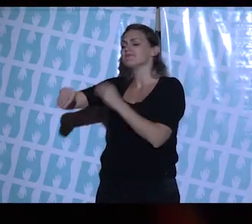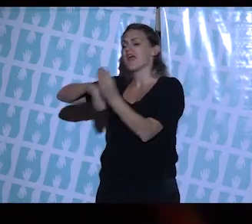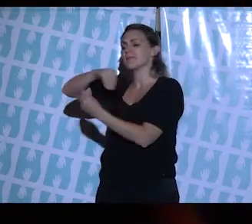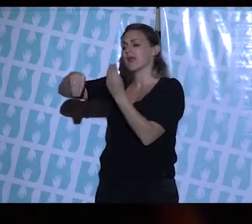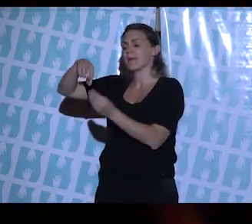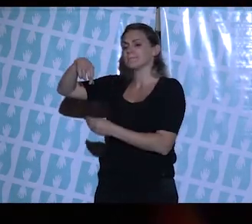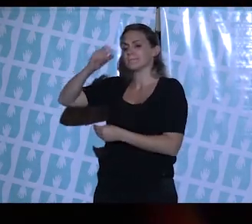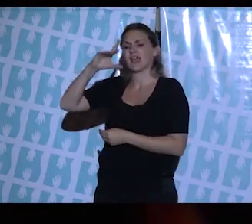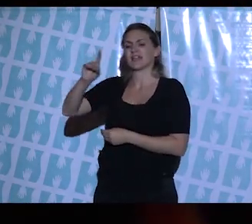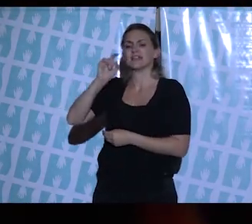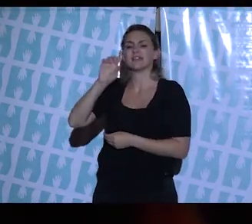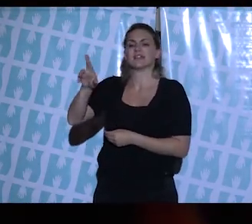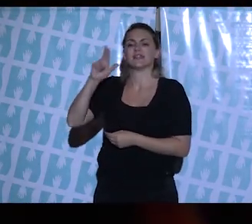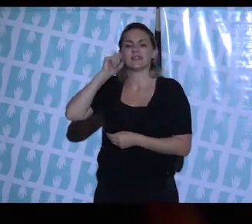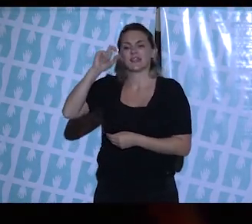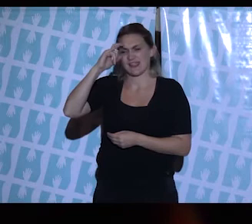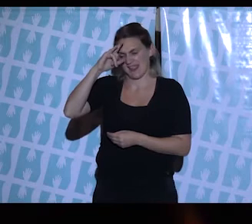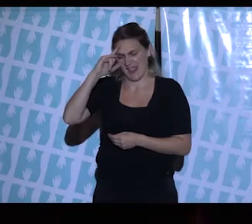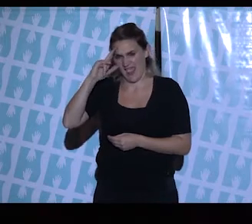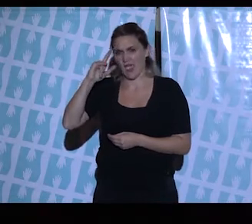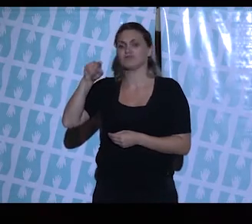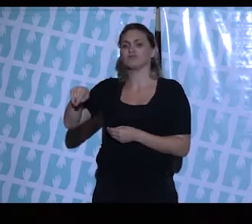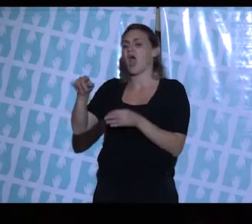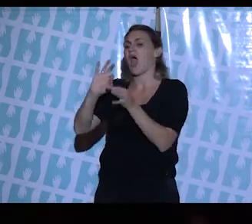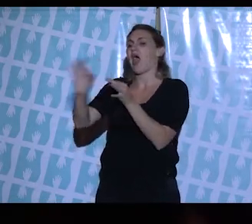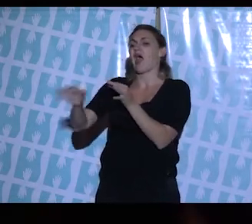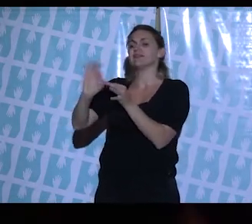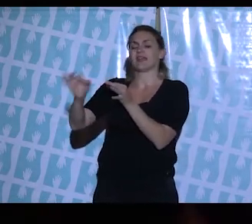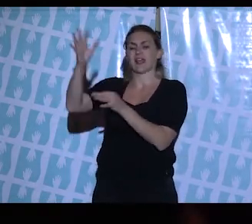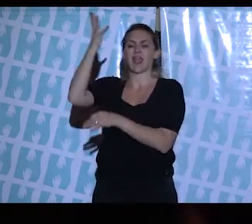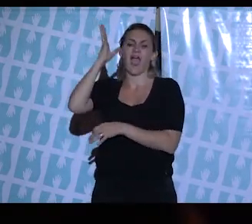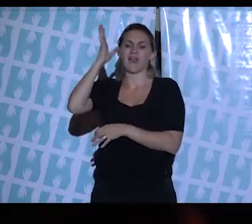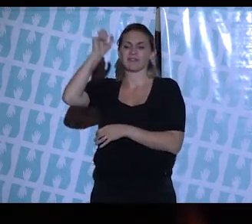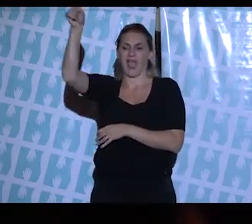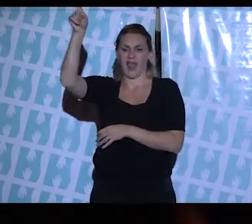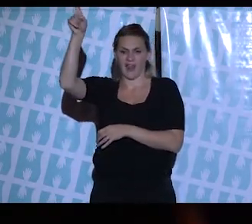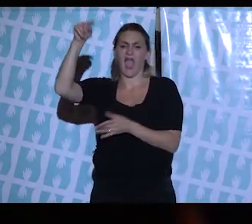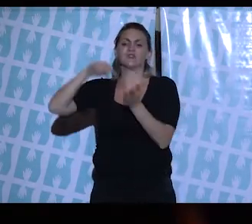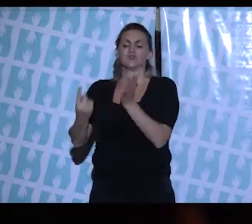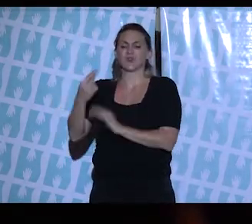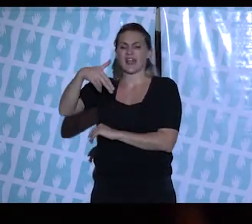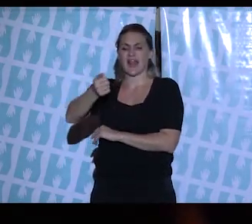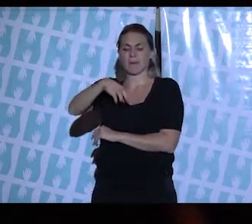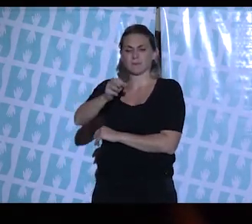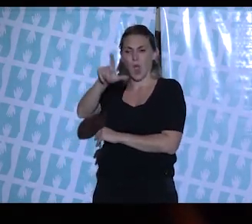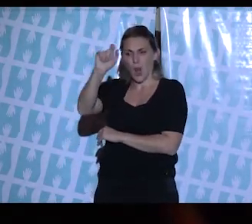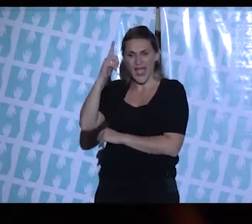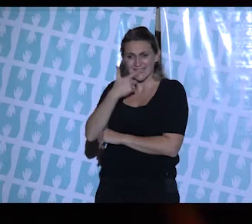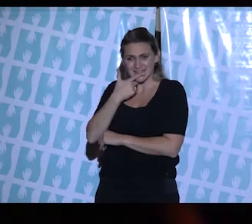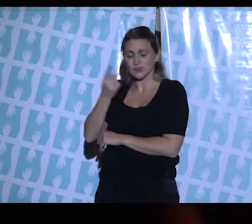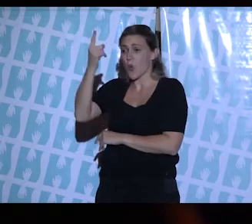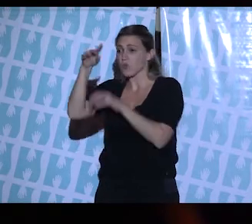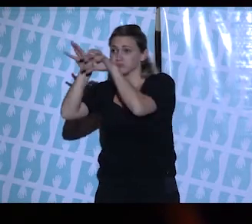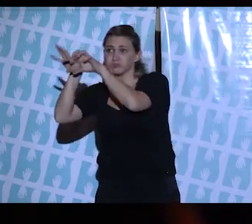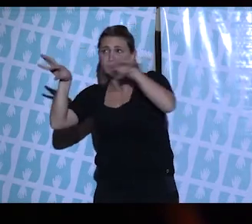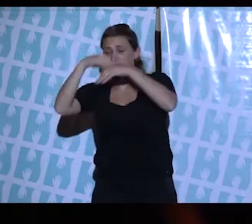Contursi, porque provenían de una zona cercana a Nápoles. Una parte de la familia se había radicado en